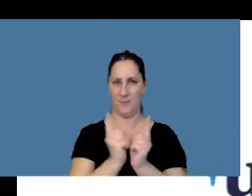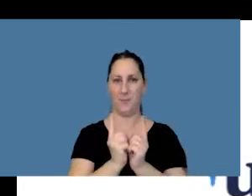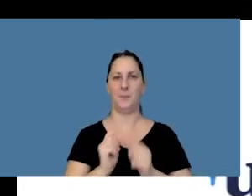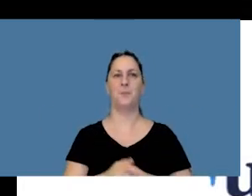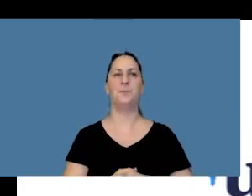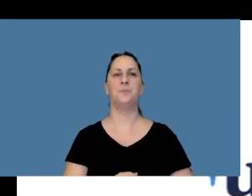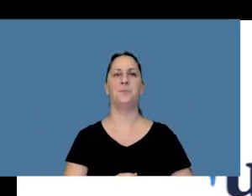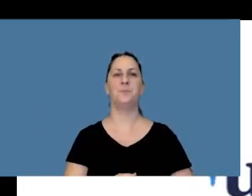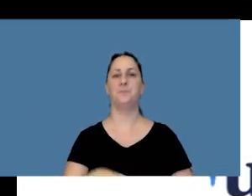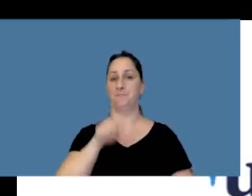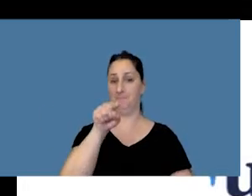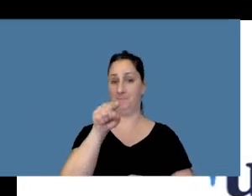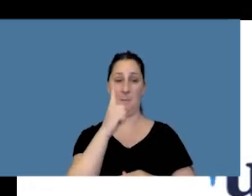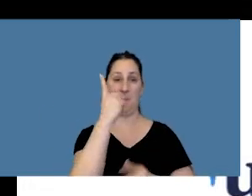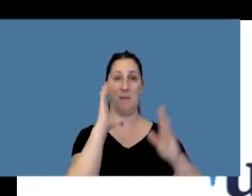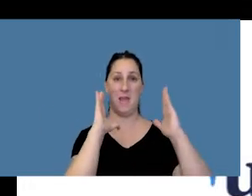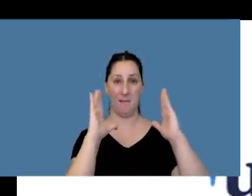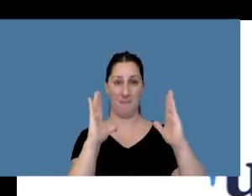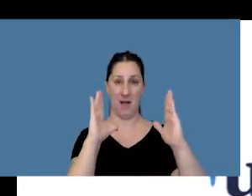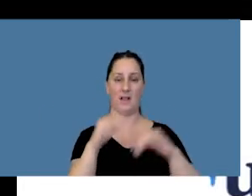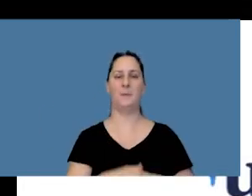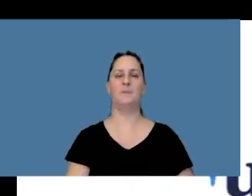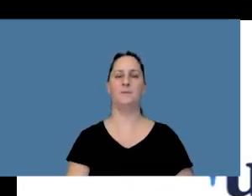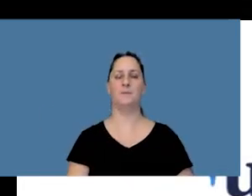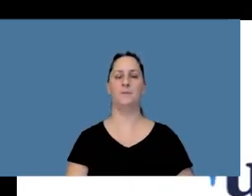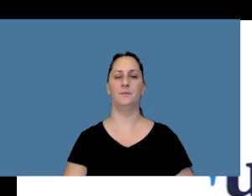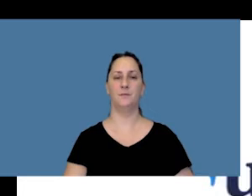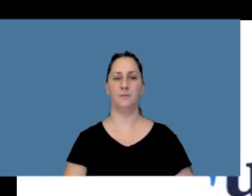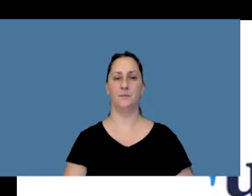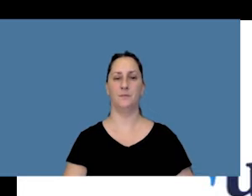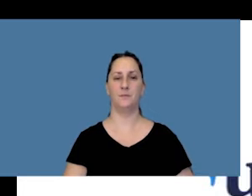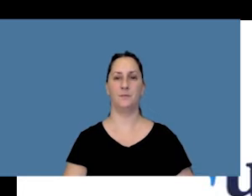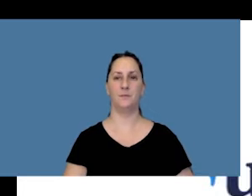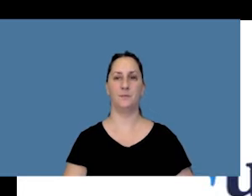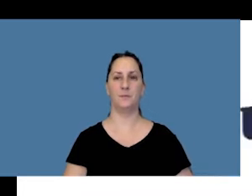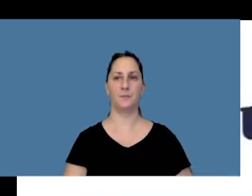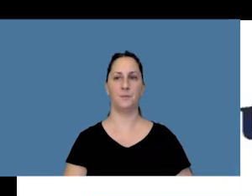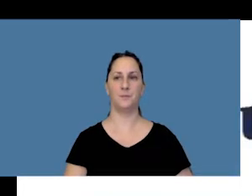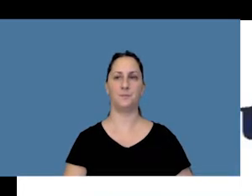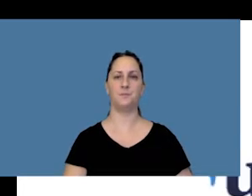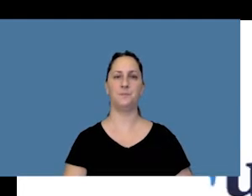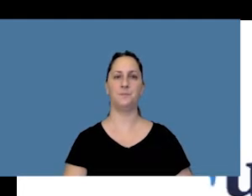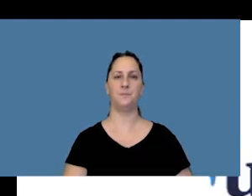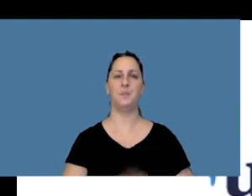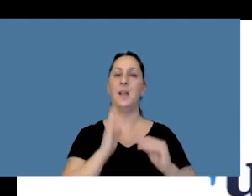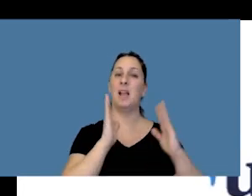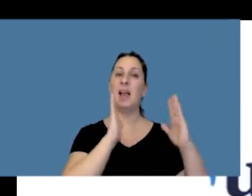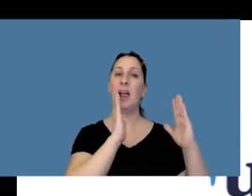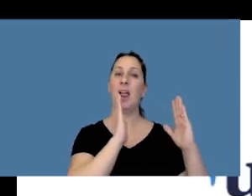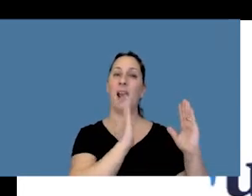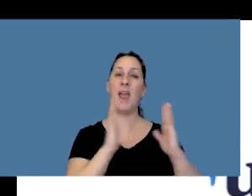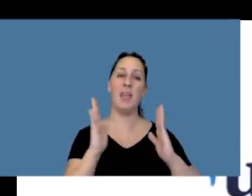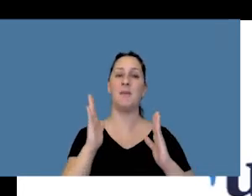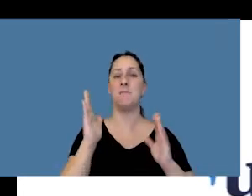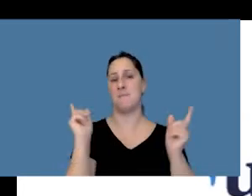Corolario de esta primera parte, entonces, baste con decirles que se trata de un régimen